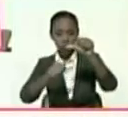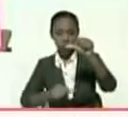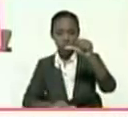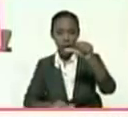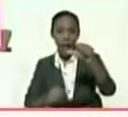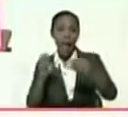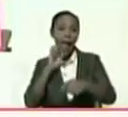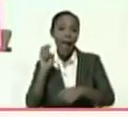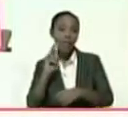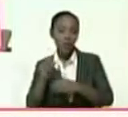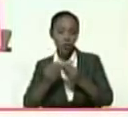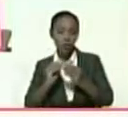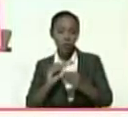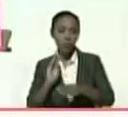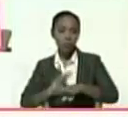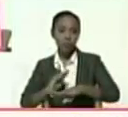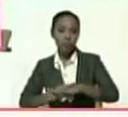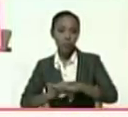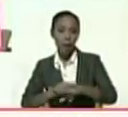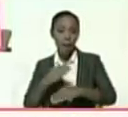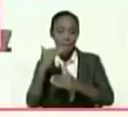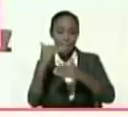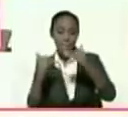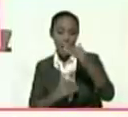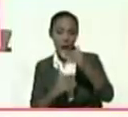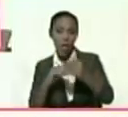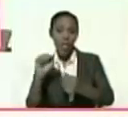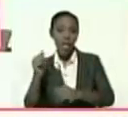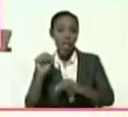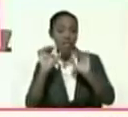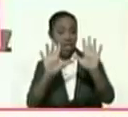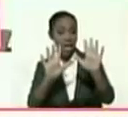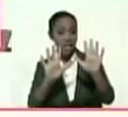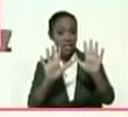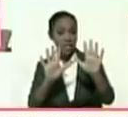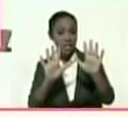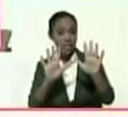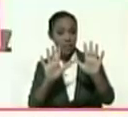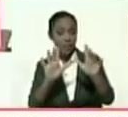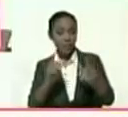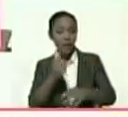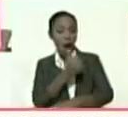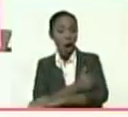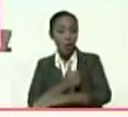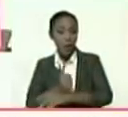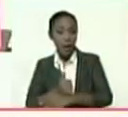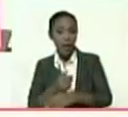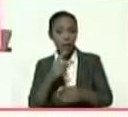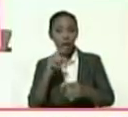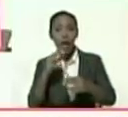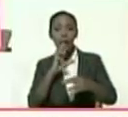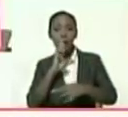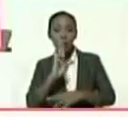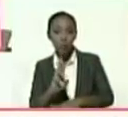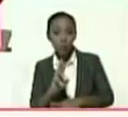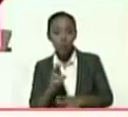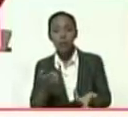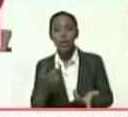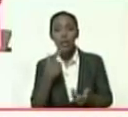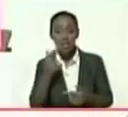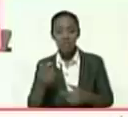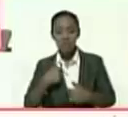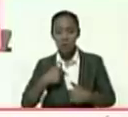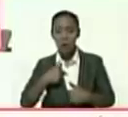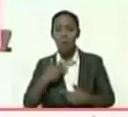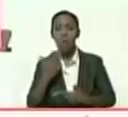manifestado que si era menos de 10, la auditoría, los resultados daban menos de 10, él se sometía